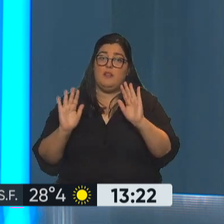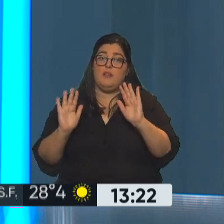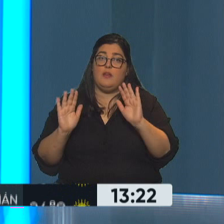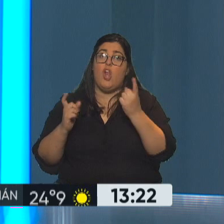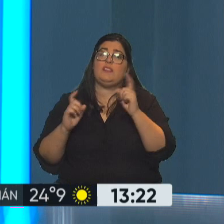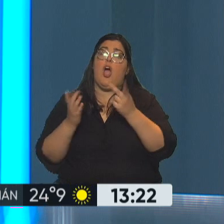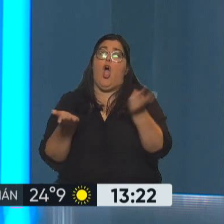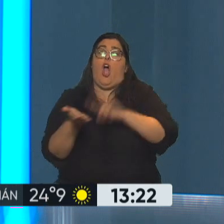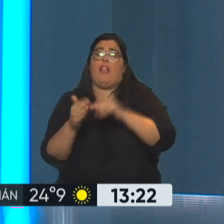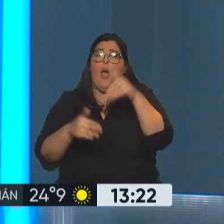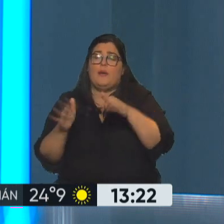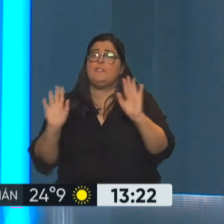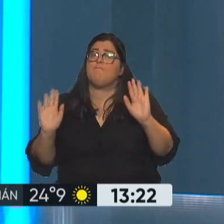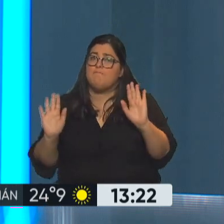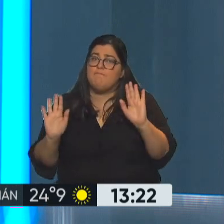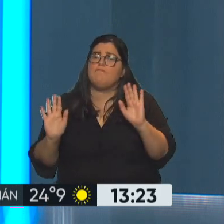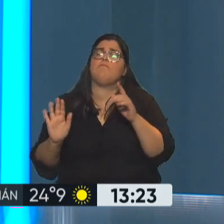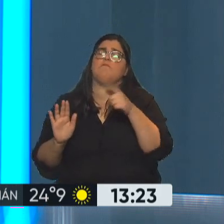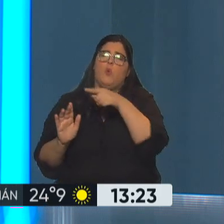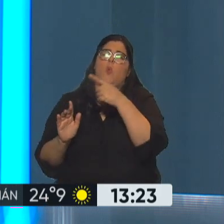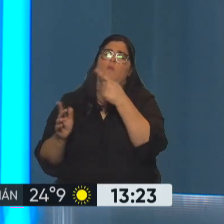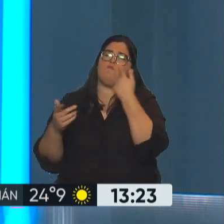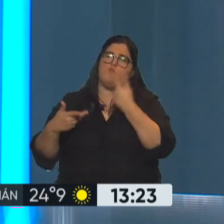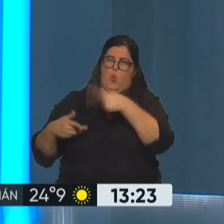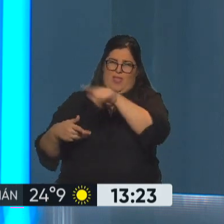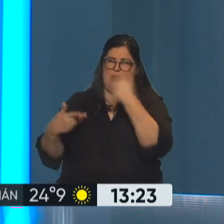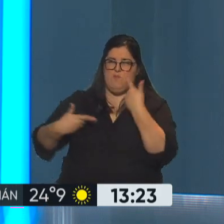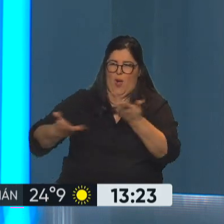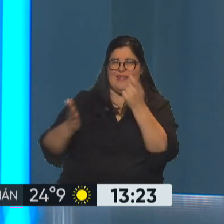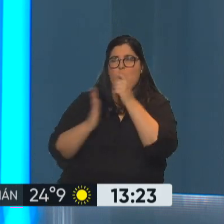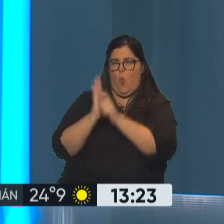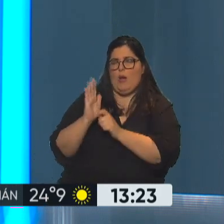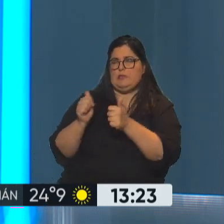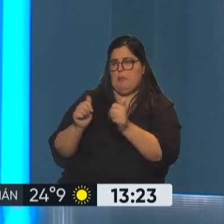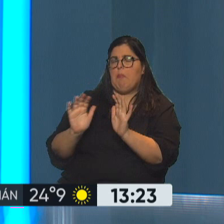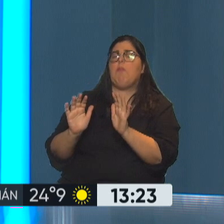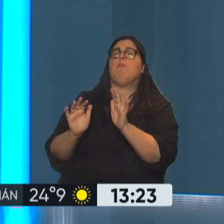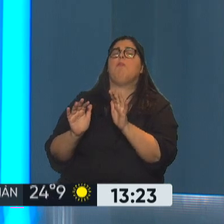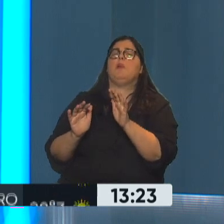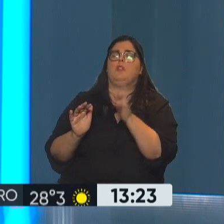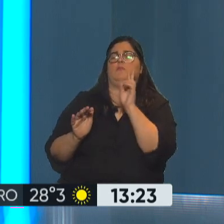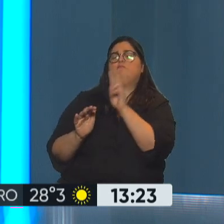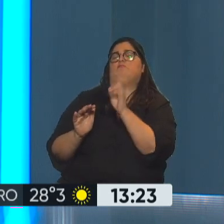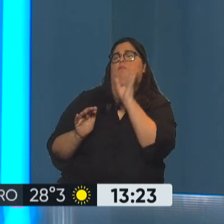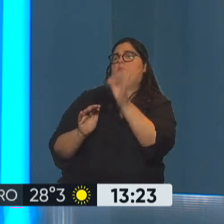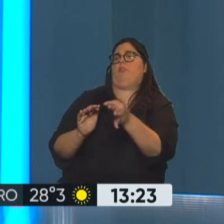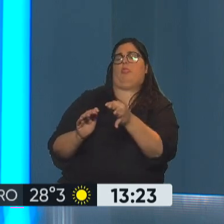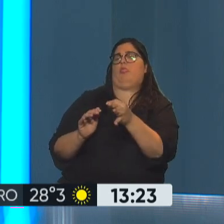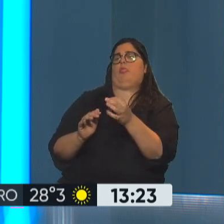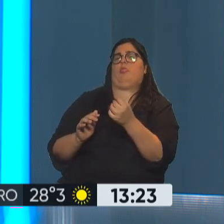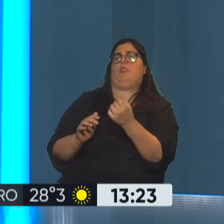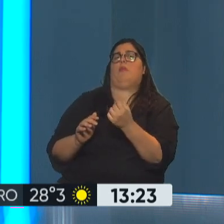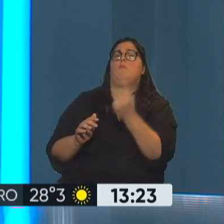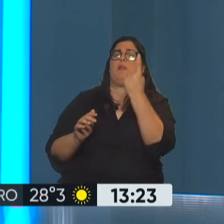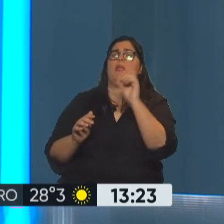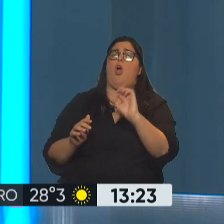bastante puesto que va a ganar. Más allá de esa encuesta que ustedes mencionaron, está bastante puesto que va a ganar en primera o en